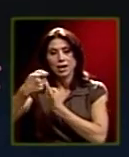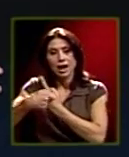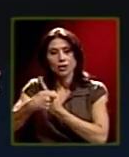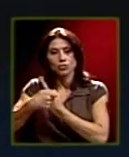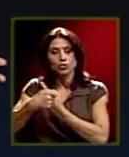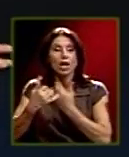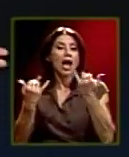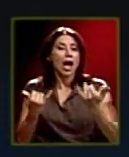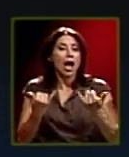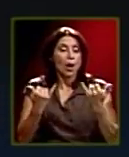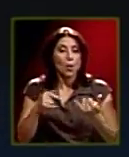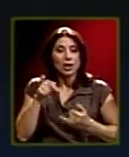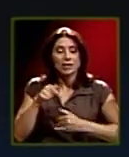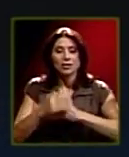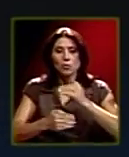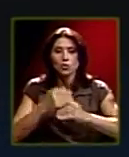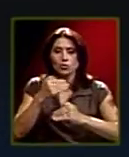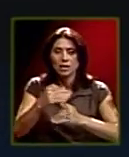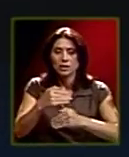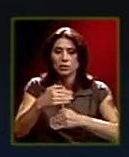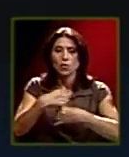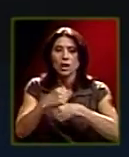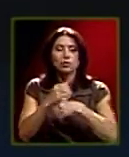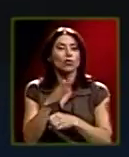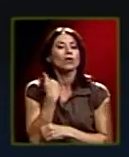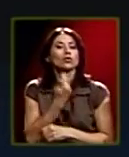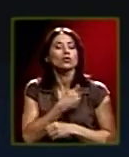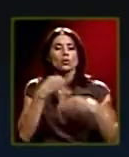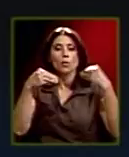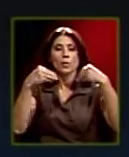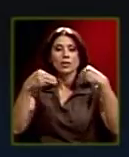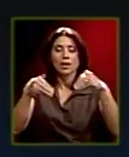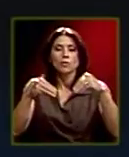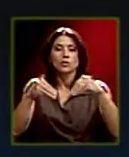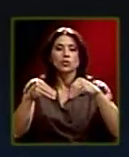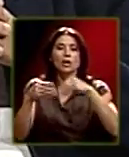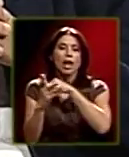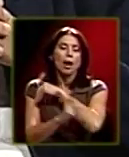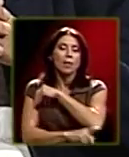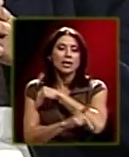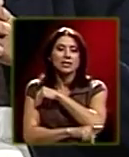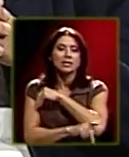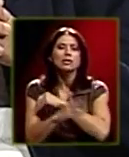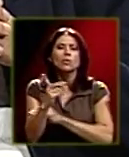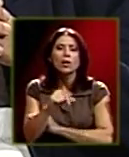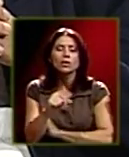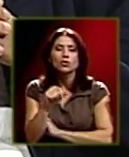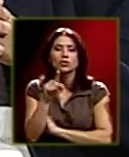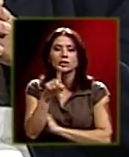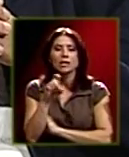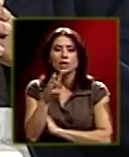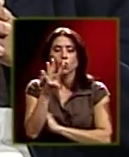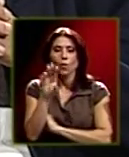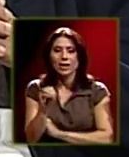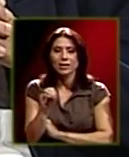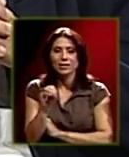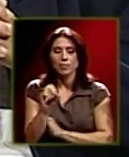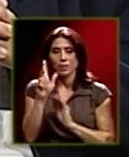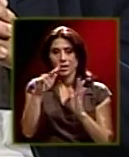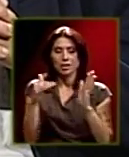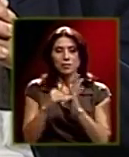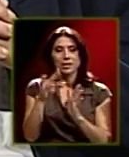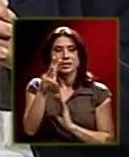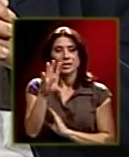llevado a hoy, don Juan Rafael, exportamos a 140 países, 3.600 productos, más de